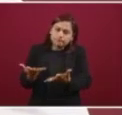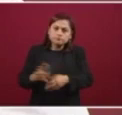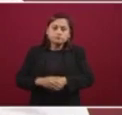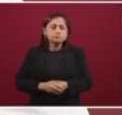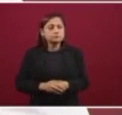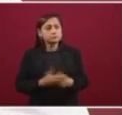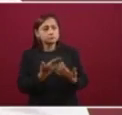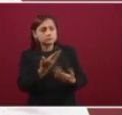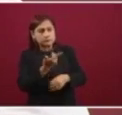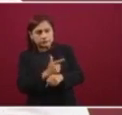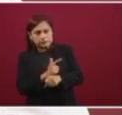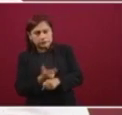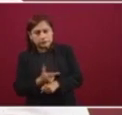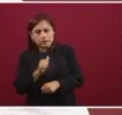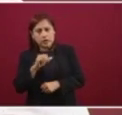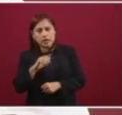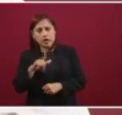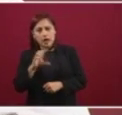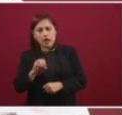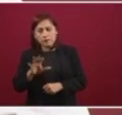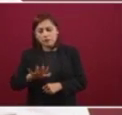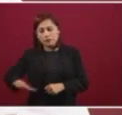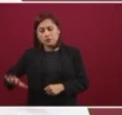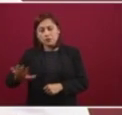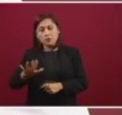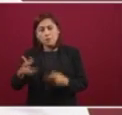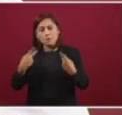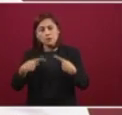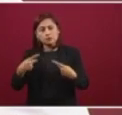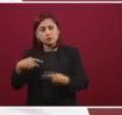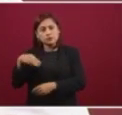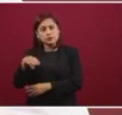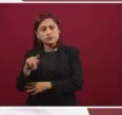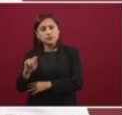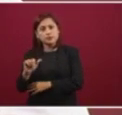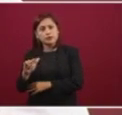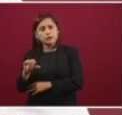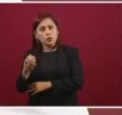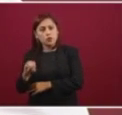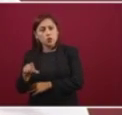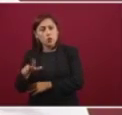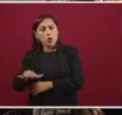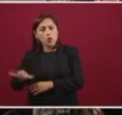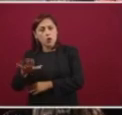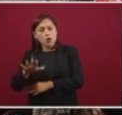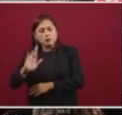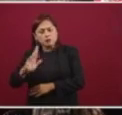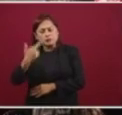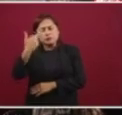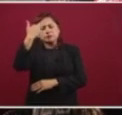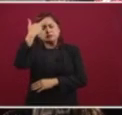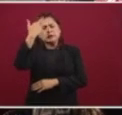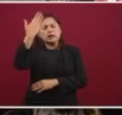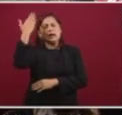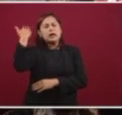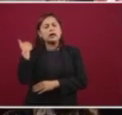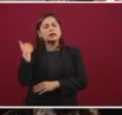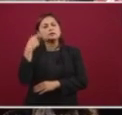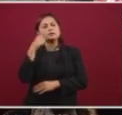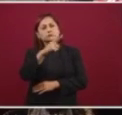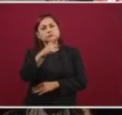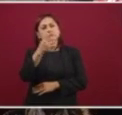el pueblo de Metlatónoc lo recuerda nuevamente del 2006. Y